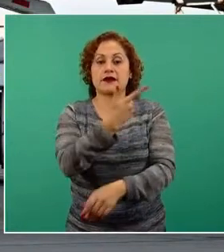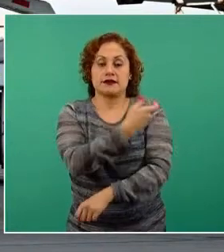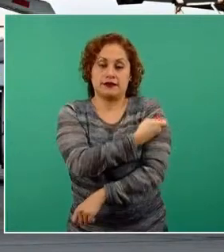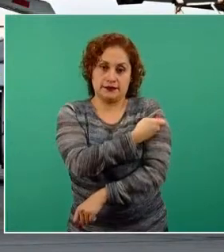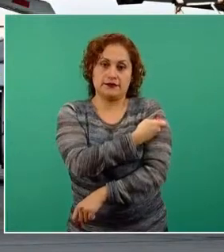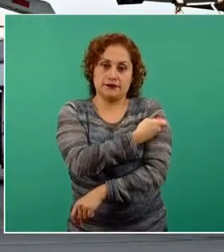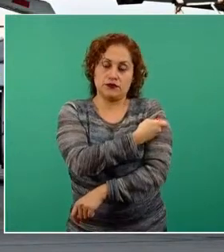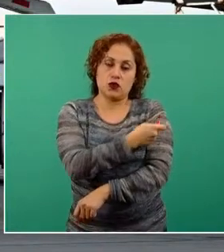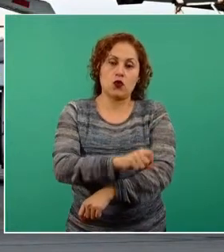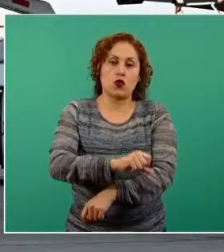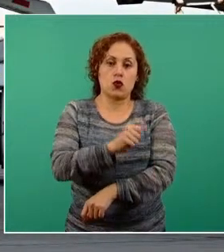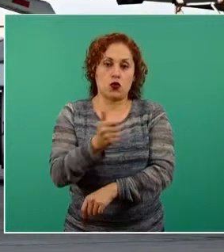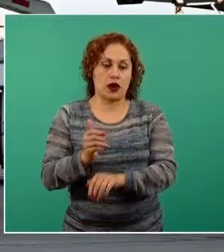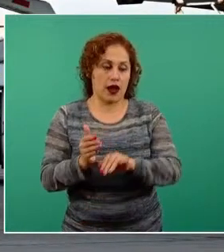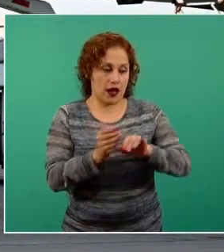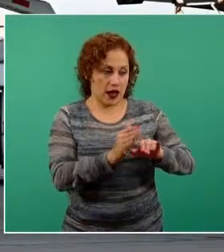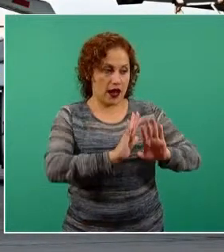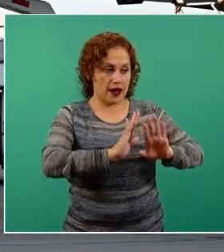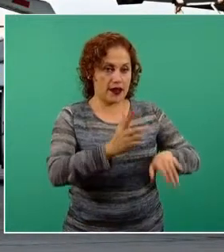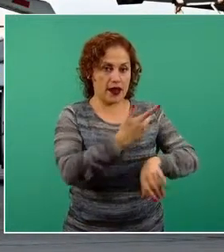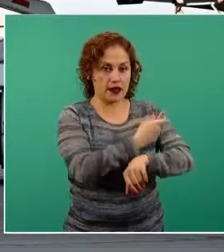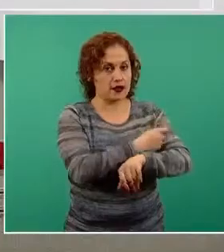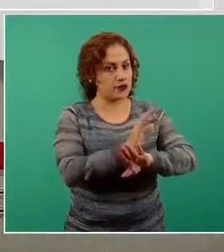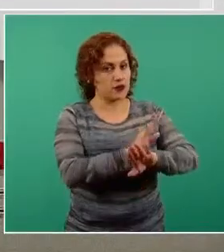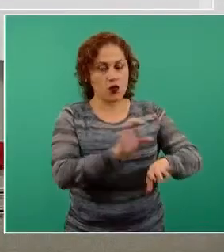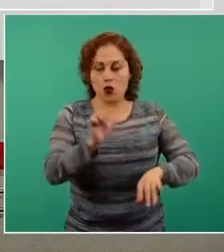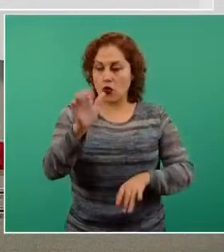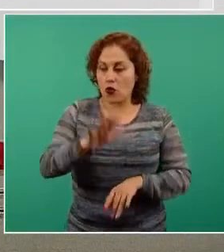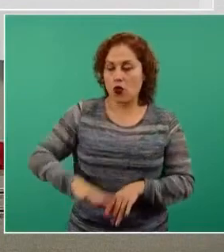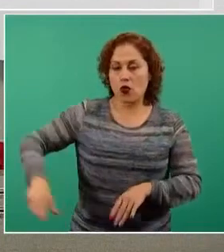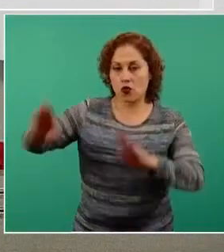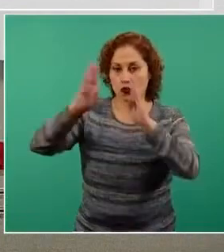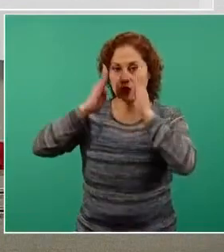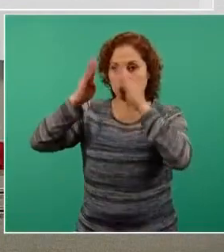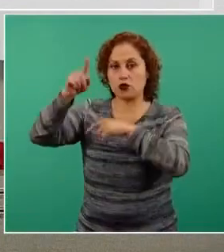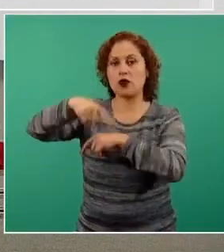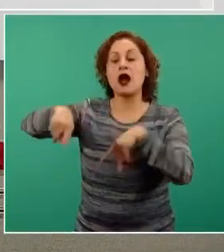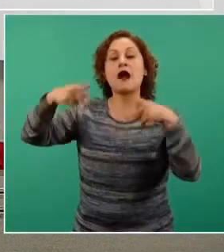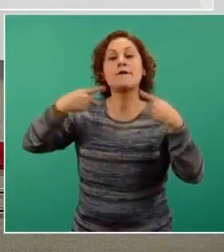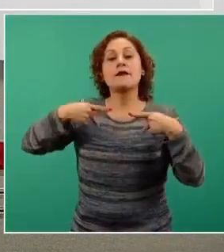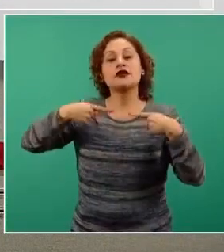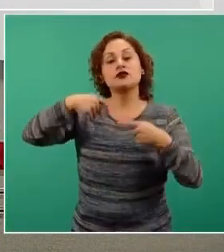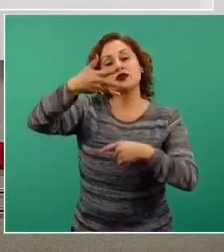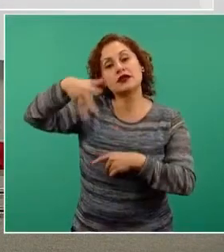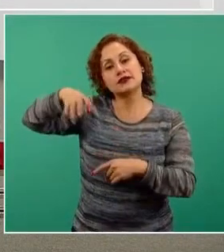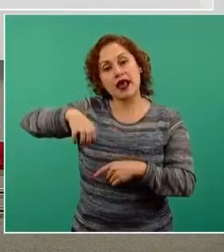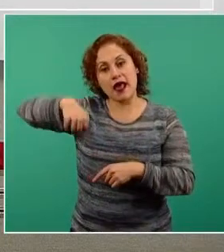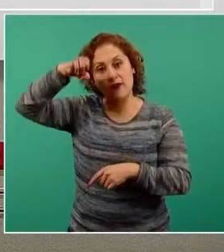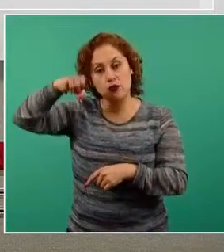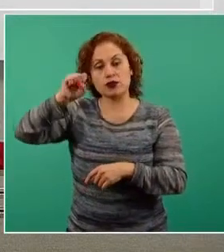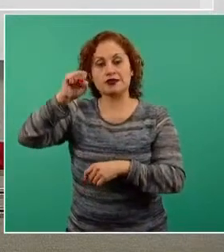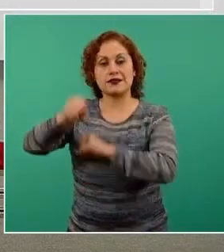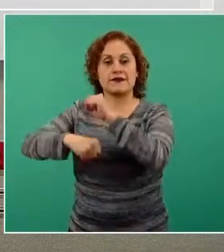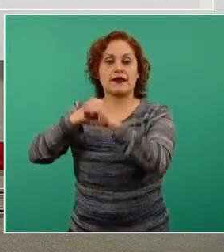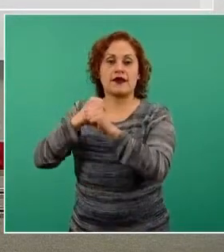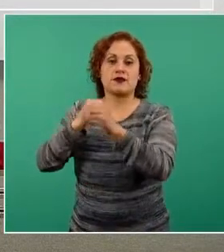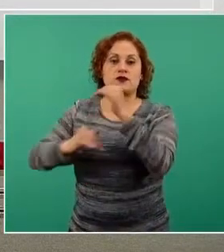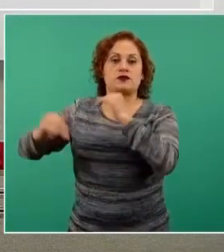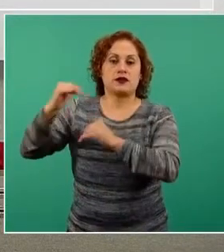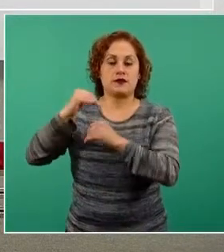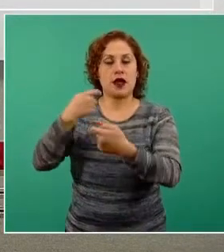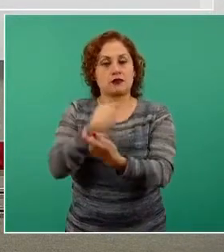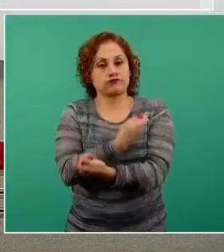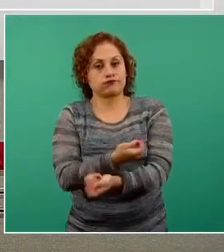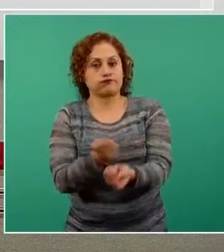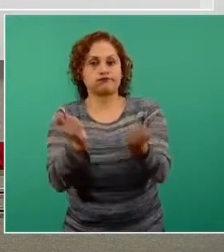personas de primeras dosis, obviamente personas adultas mayores de 60 años y más, y se va a distribuir